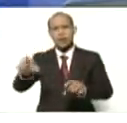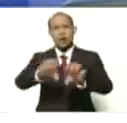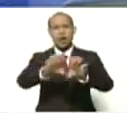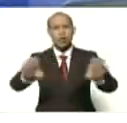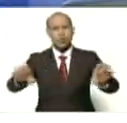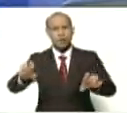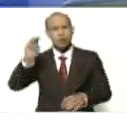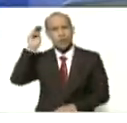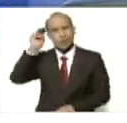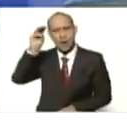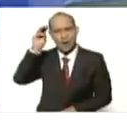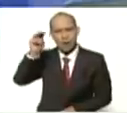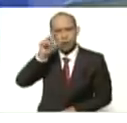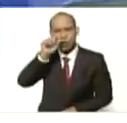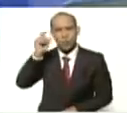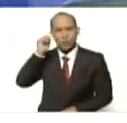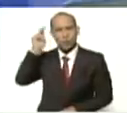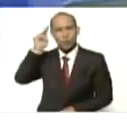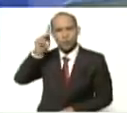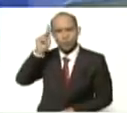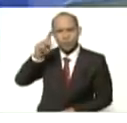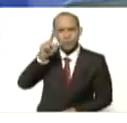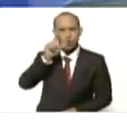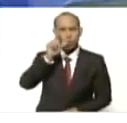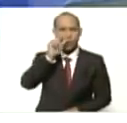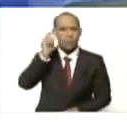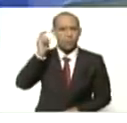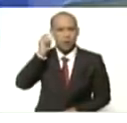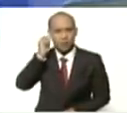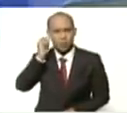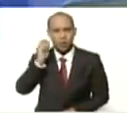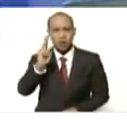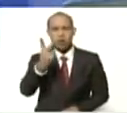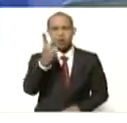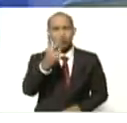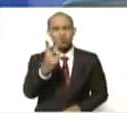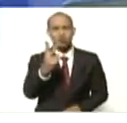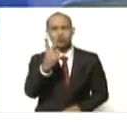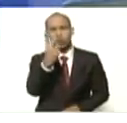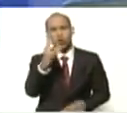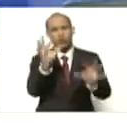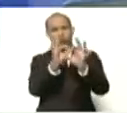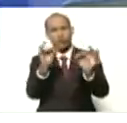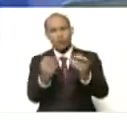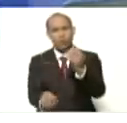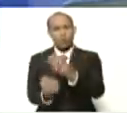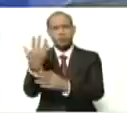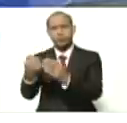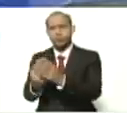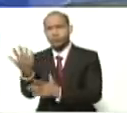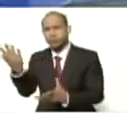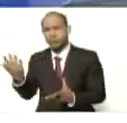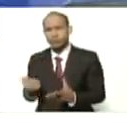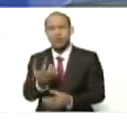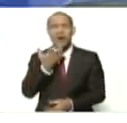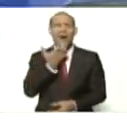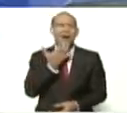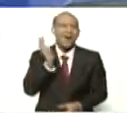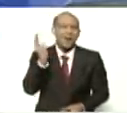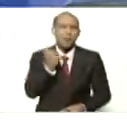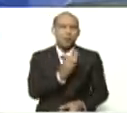maestras profesores y profesoras que tengan dos o más factores de riesgo o sea que tengan hipertensión